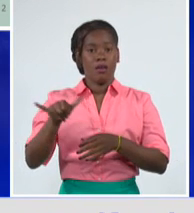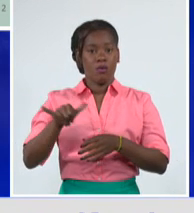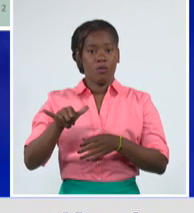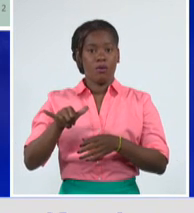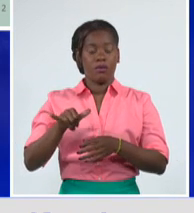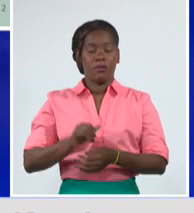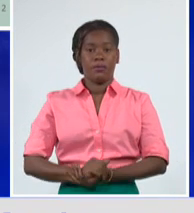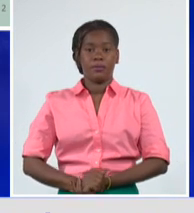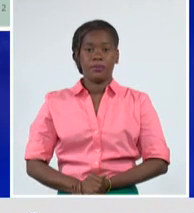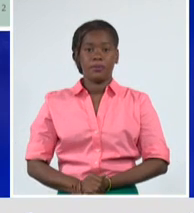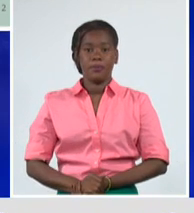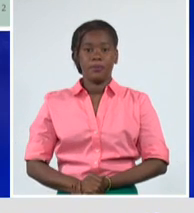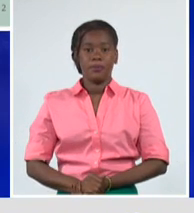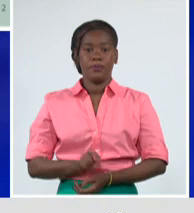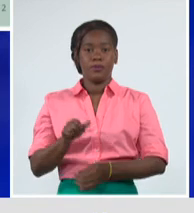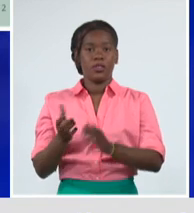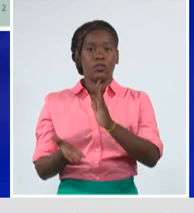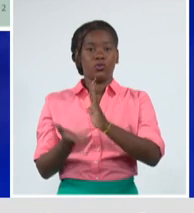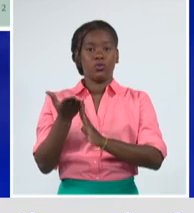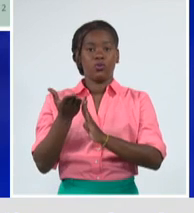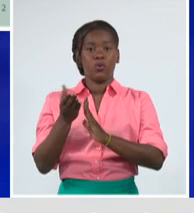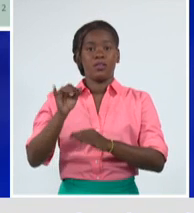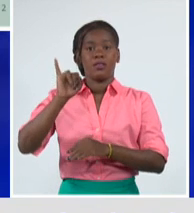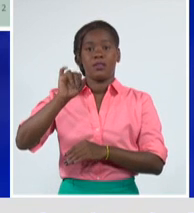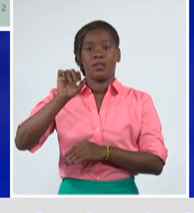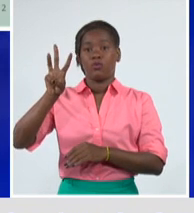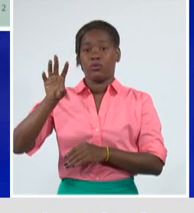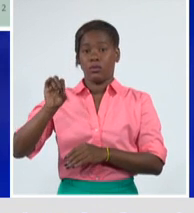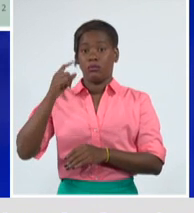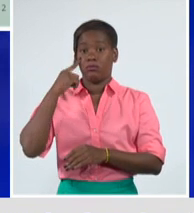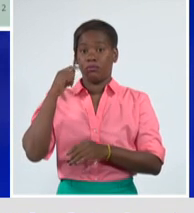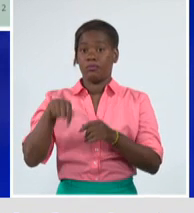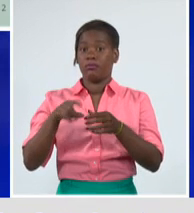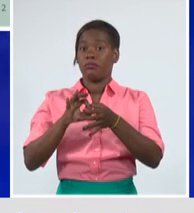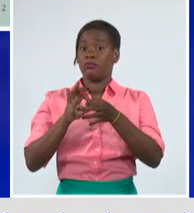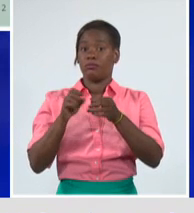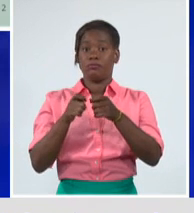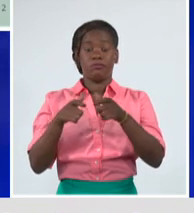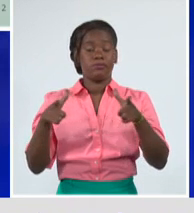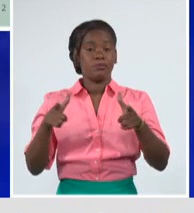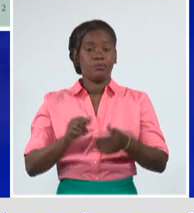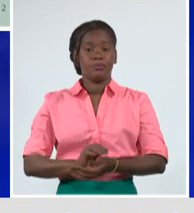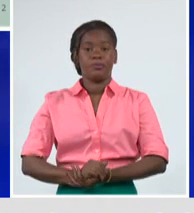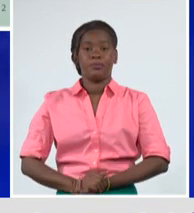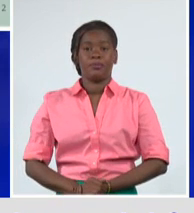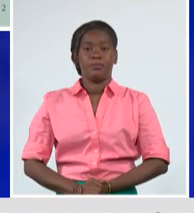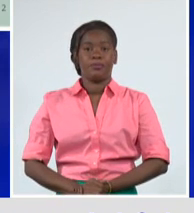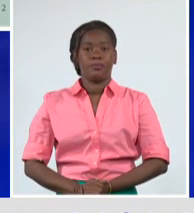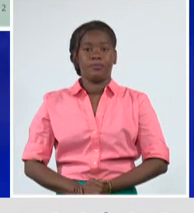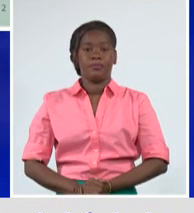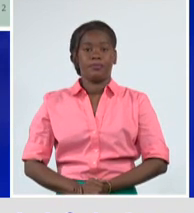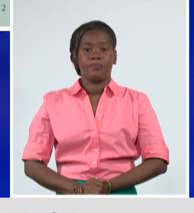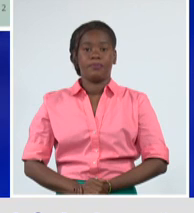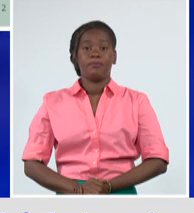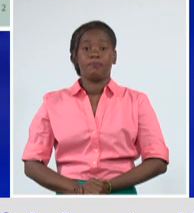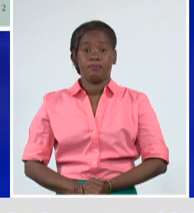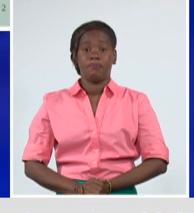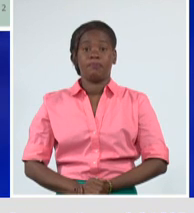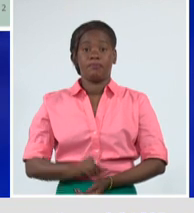casos, 288 más, una cifra elevada, 630 ayer, disperso en sus